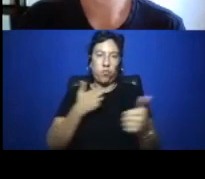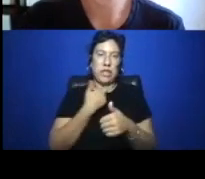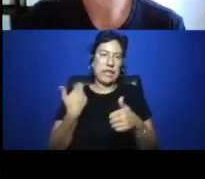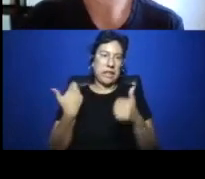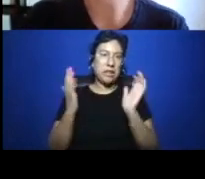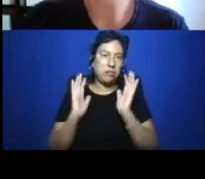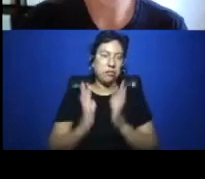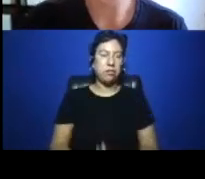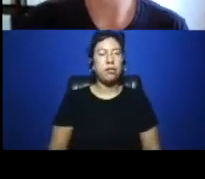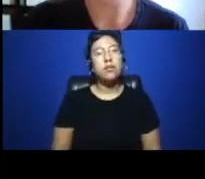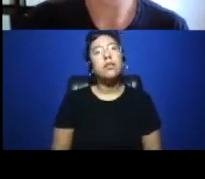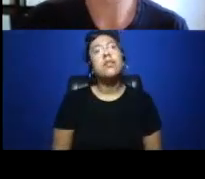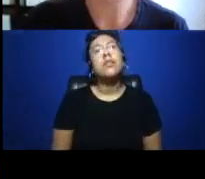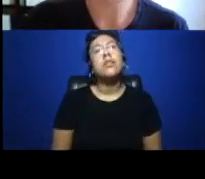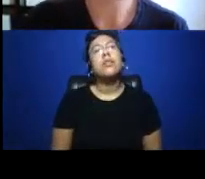a mi vida personal?